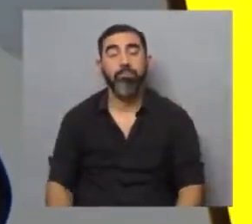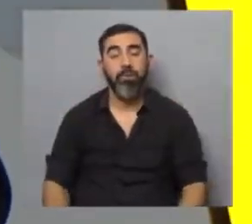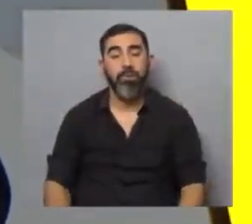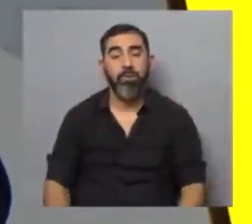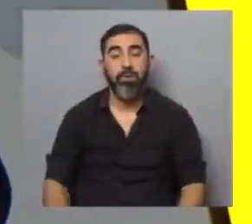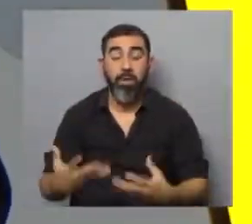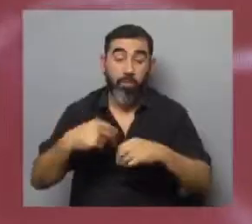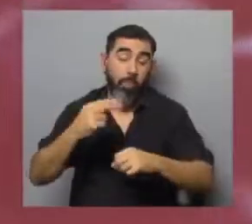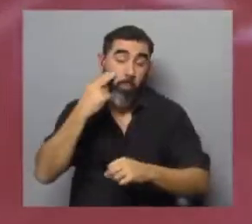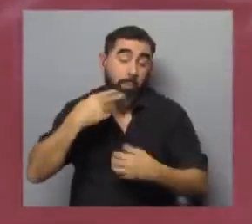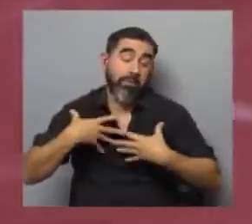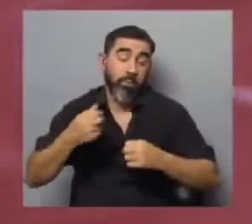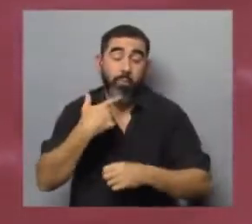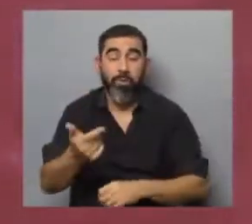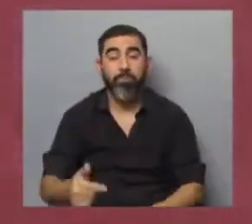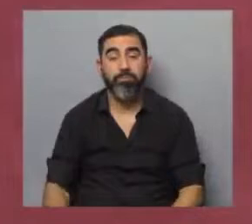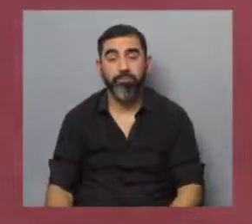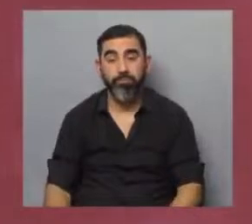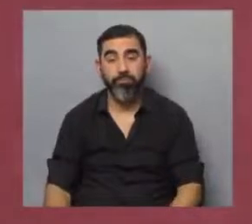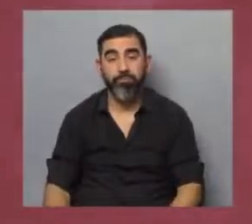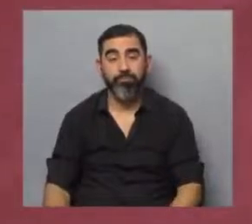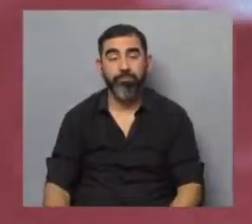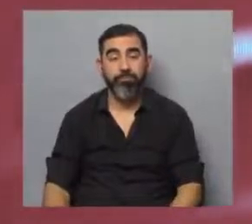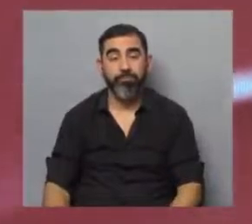encontrar problemas en la salud. Sí,